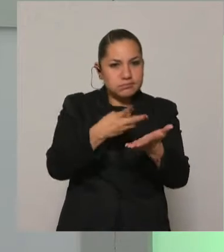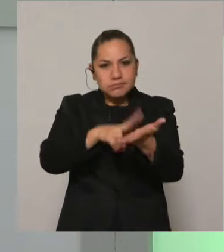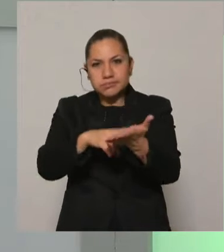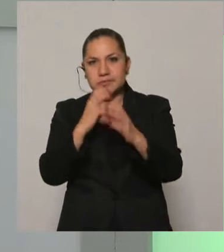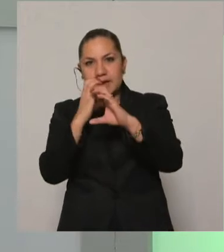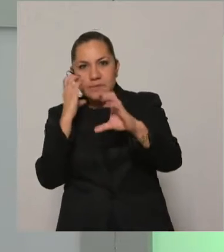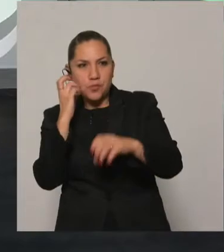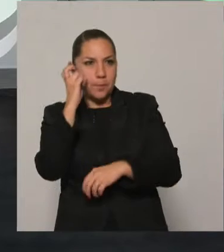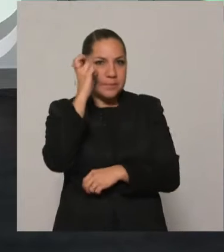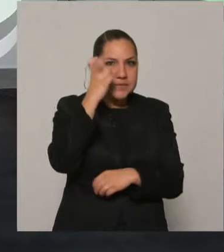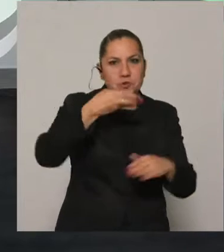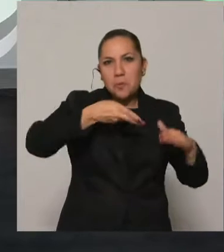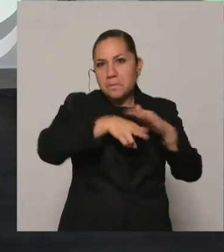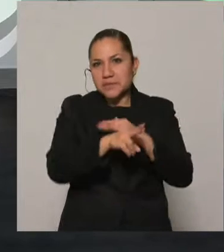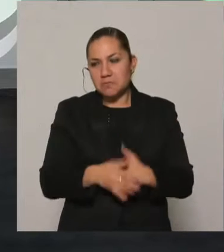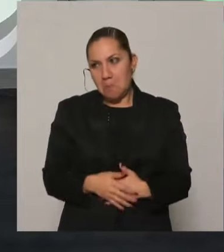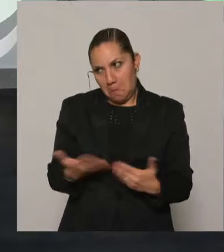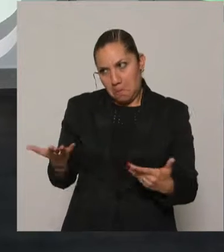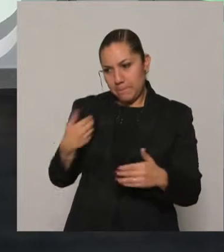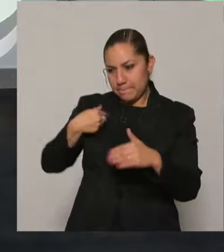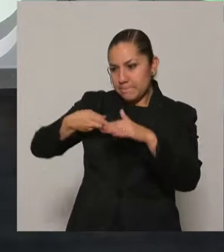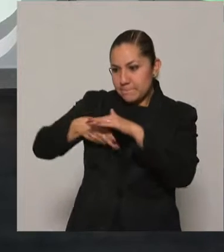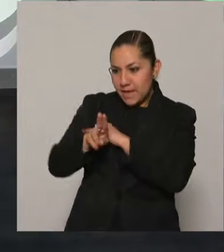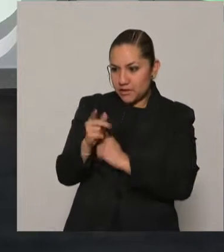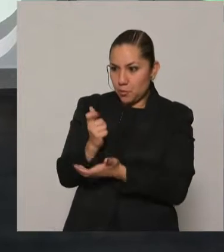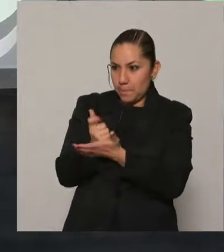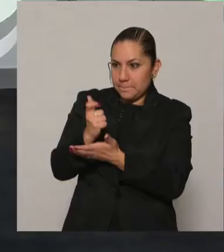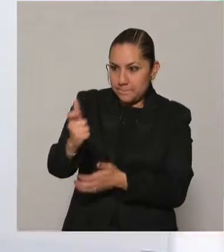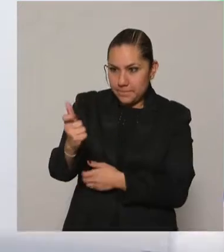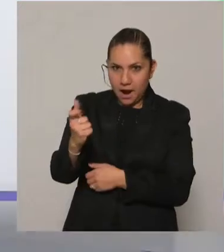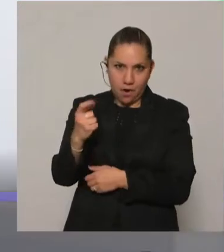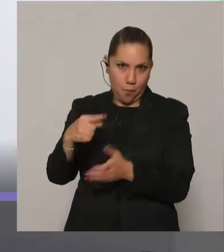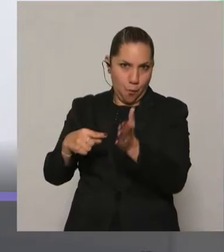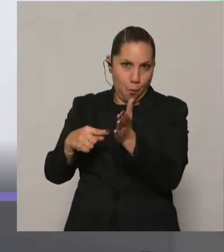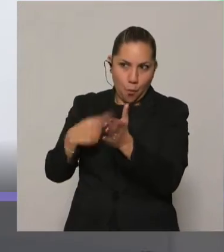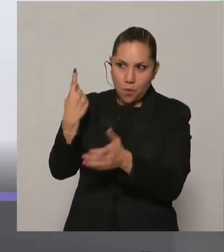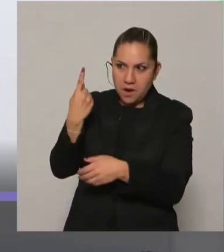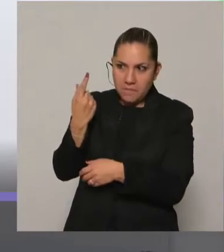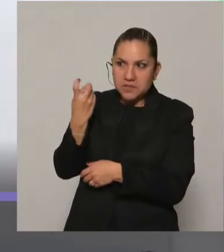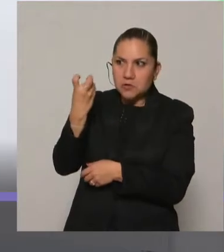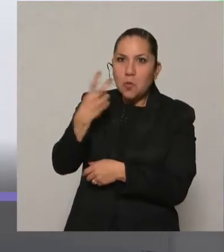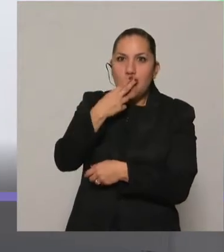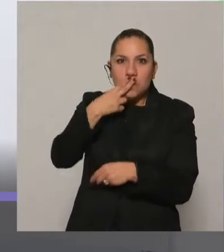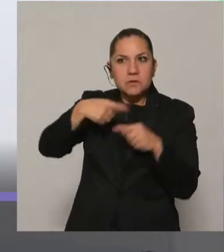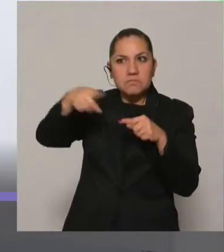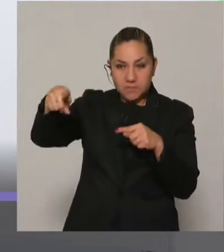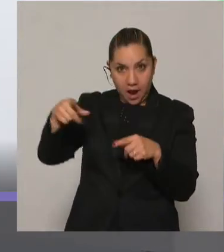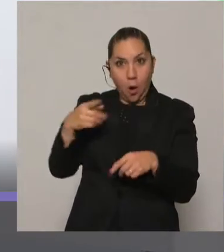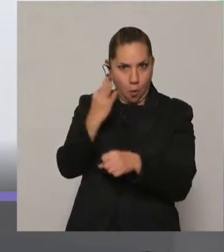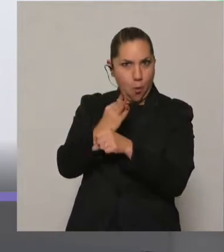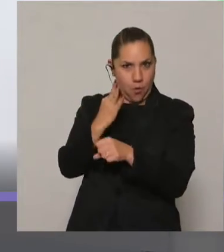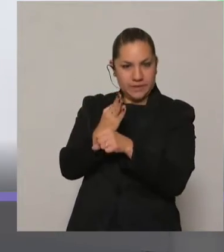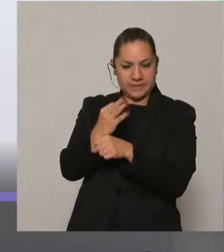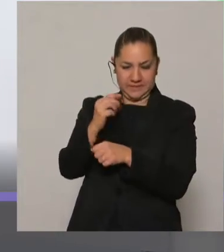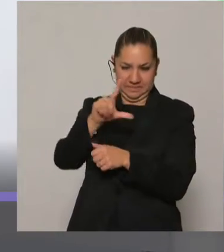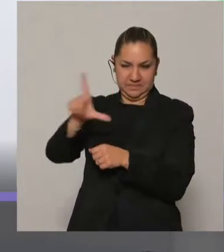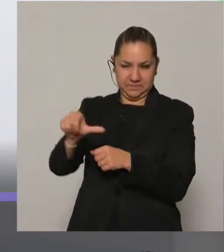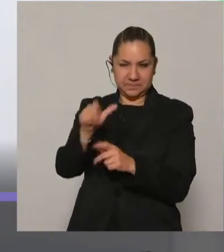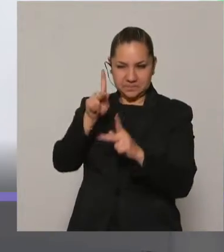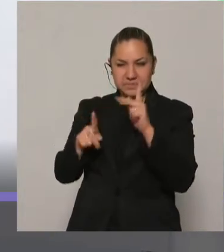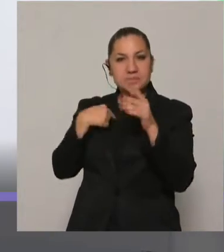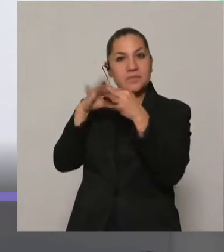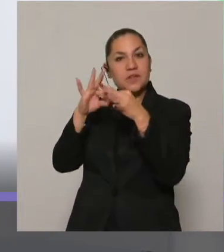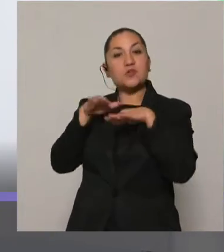quizás solamente se va a gastar entonces un pasaje del metro, pero le vamos a contar aquí otras 5 opciones en donde pues no va a gastar usted nada en la entrada, así que